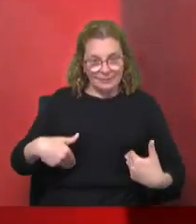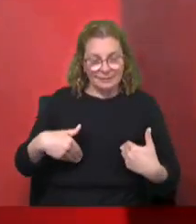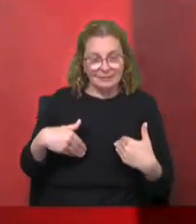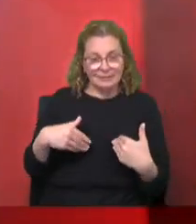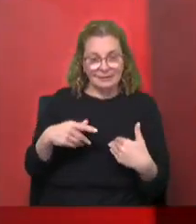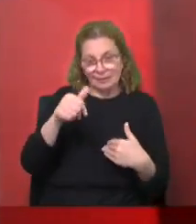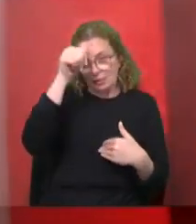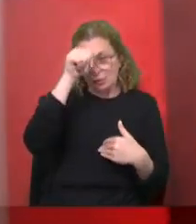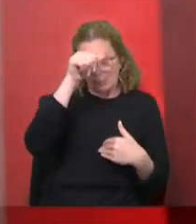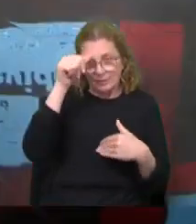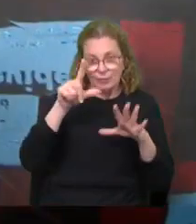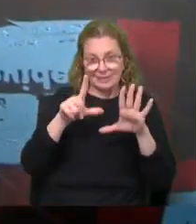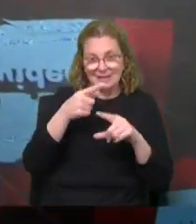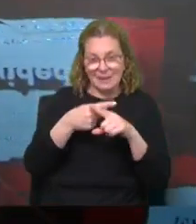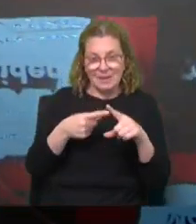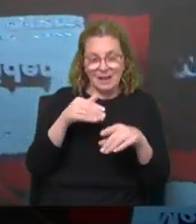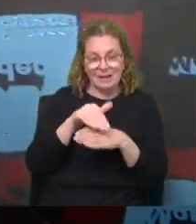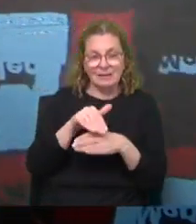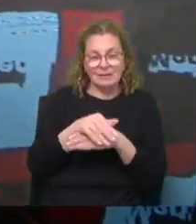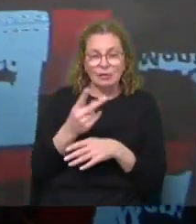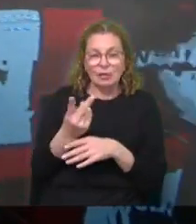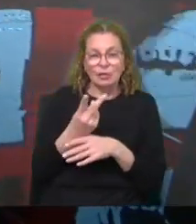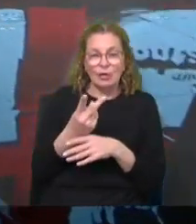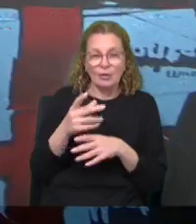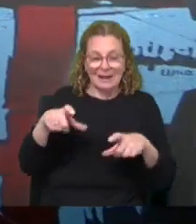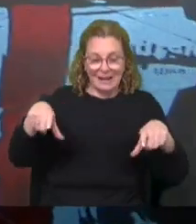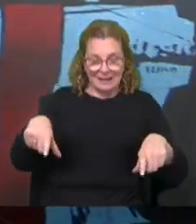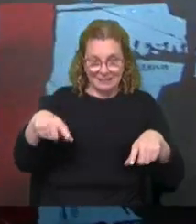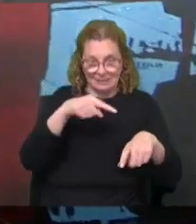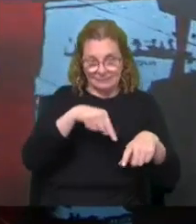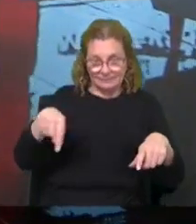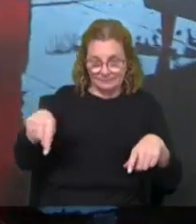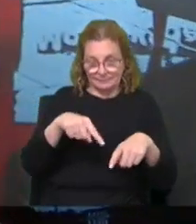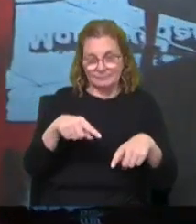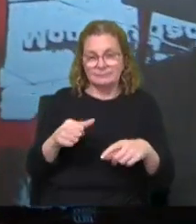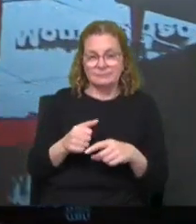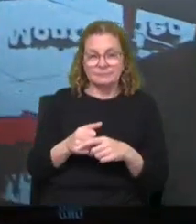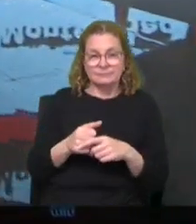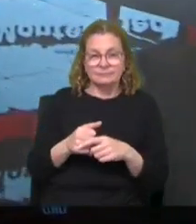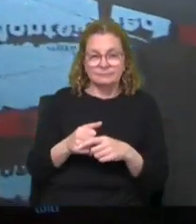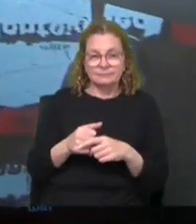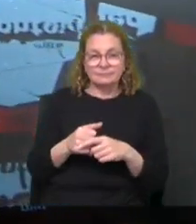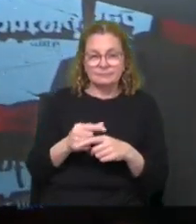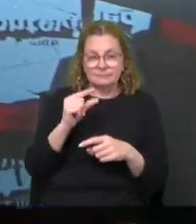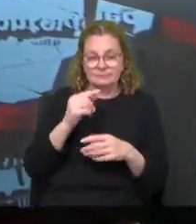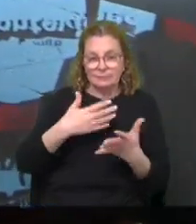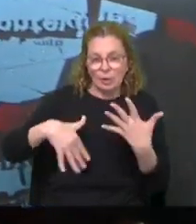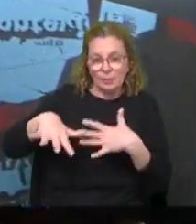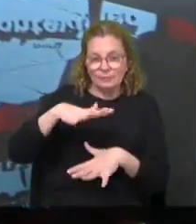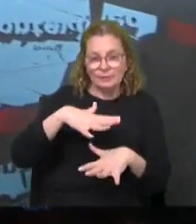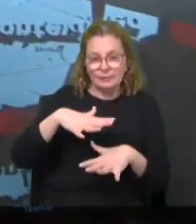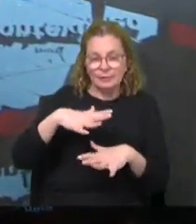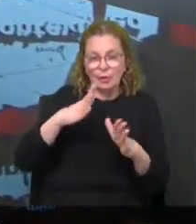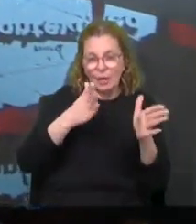que es el domingo 7:30. Esos dos son en la cancha, suceden en el escenario de la cancha. Claro. Que convive un poco con la parte de los